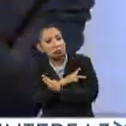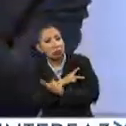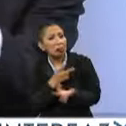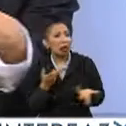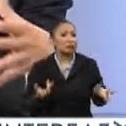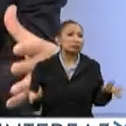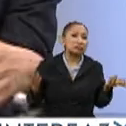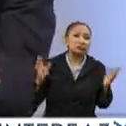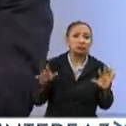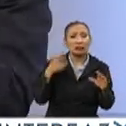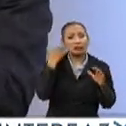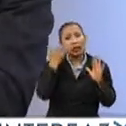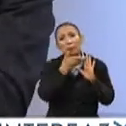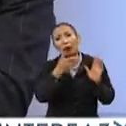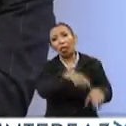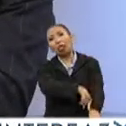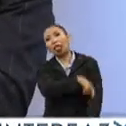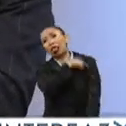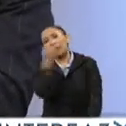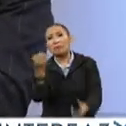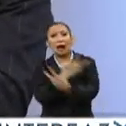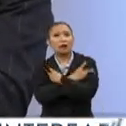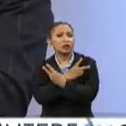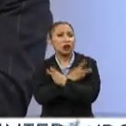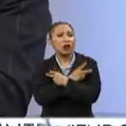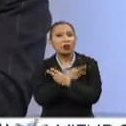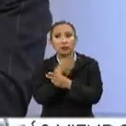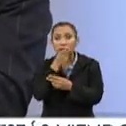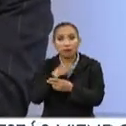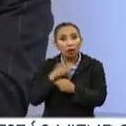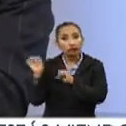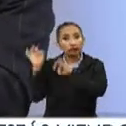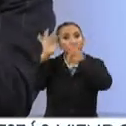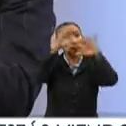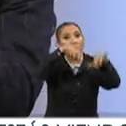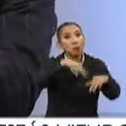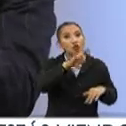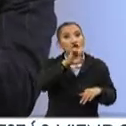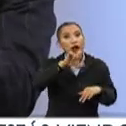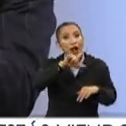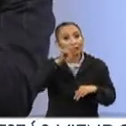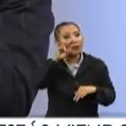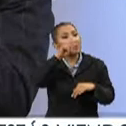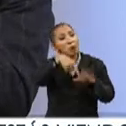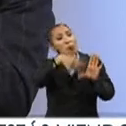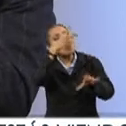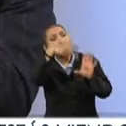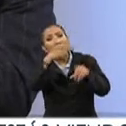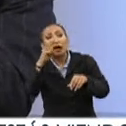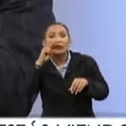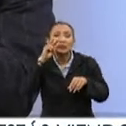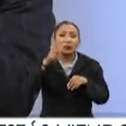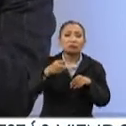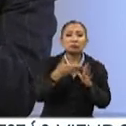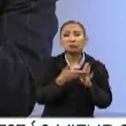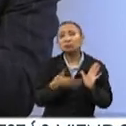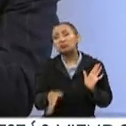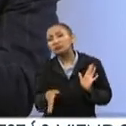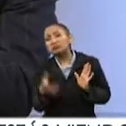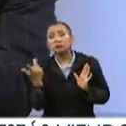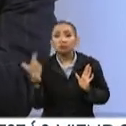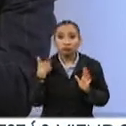vacaciones, es un periodo largo de vacaciones, entonces me comentabas que a veces en el MUNAL se veía reflejado esta época, pero